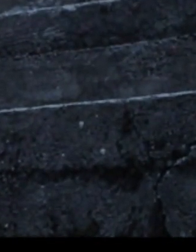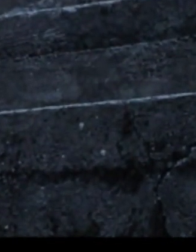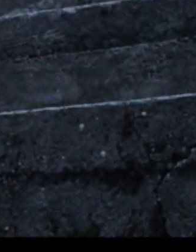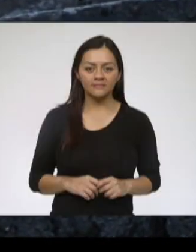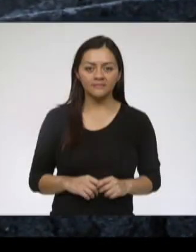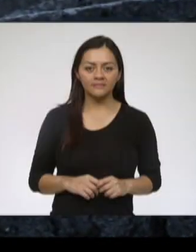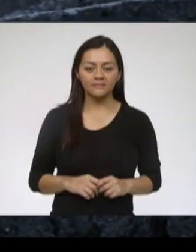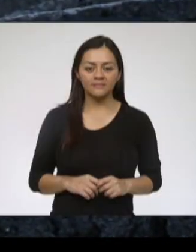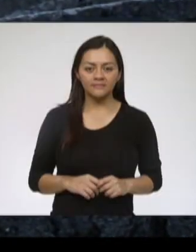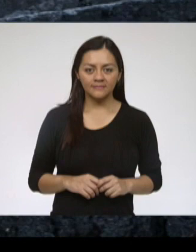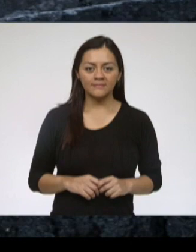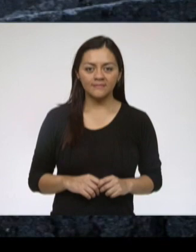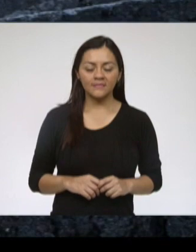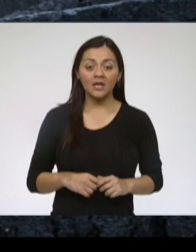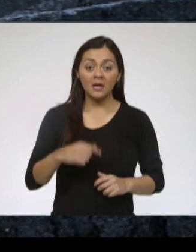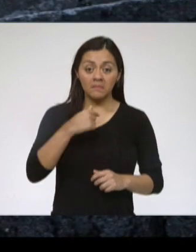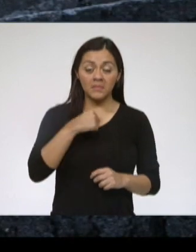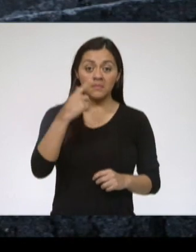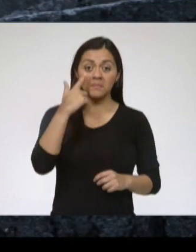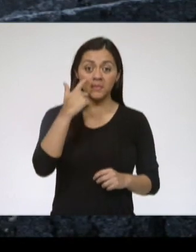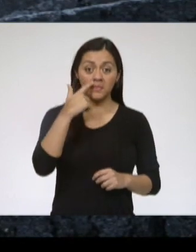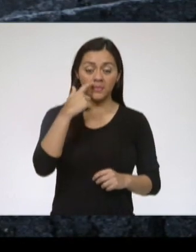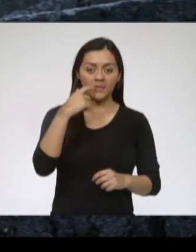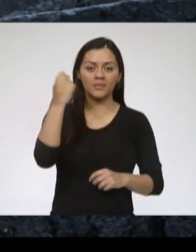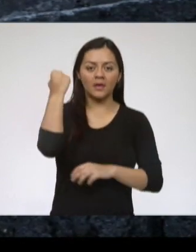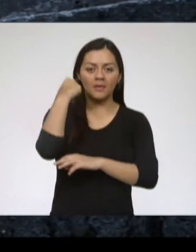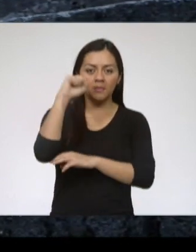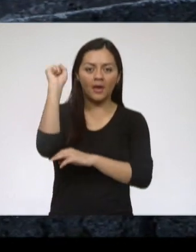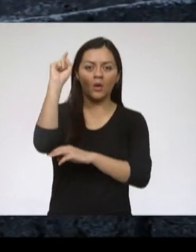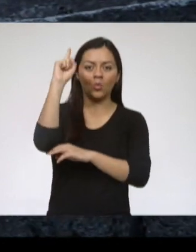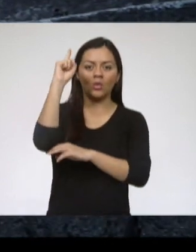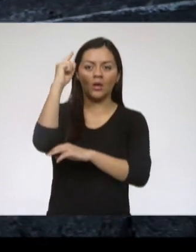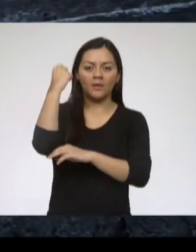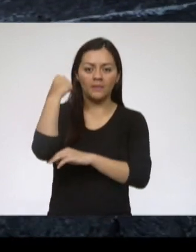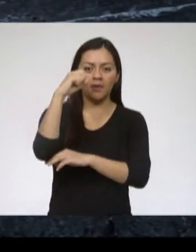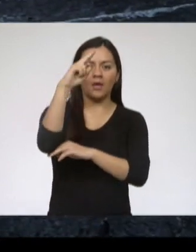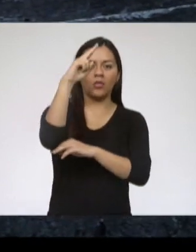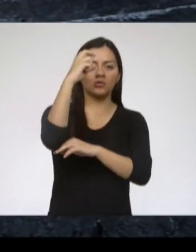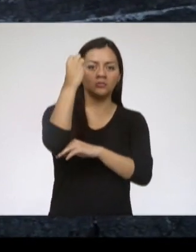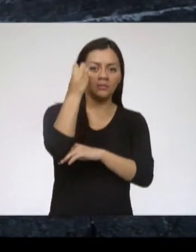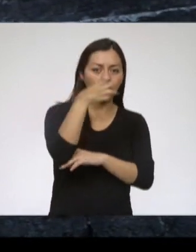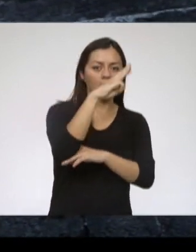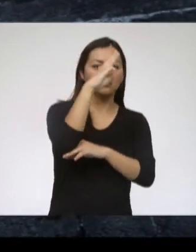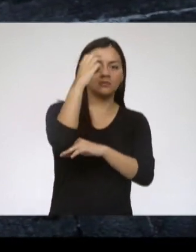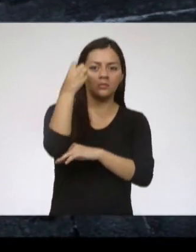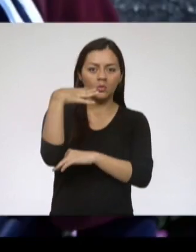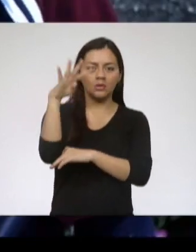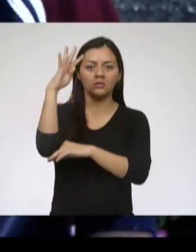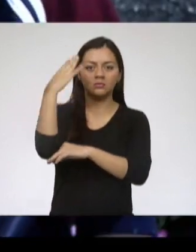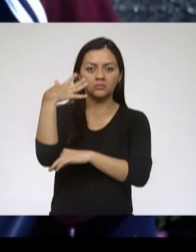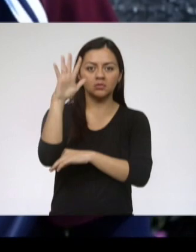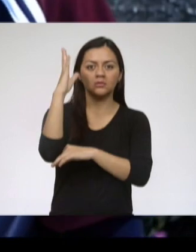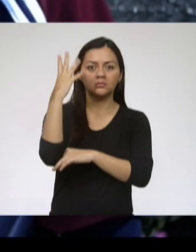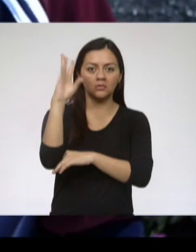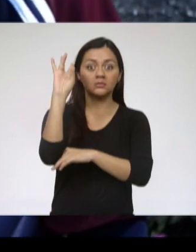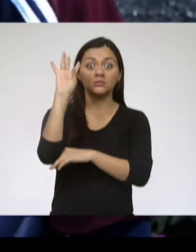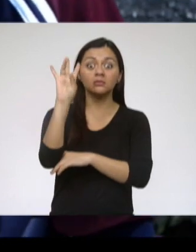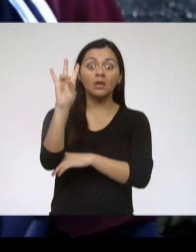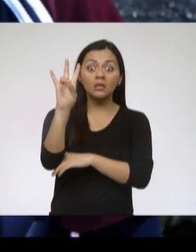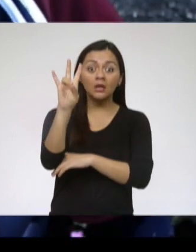Bueno, mi papá viajó 7 viajes y al 7º viaje avanzó a llegar allá a los Estados Unidos. Él se fue, o sea,